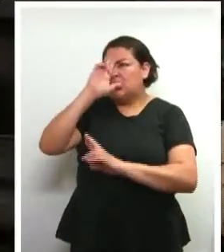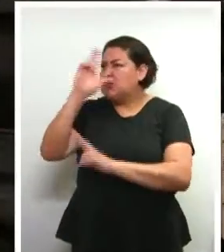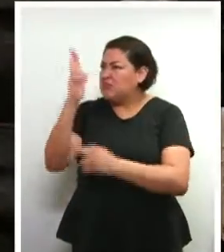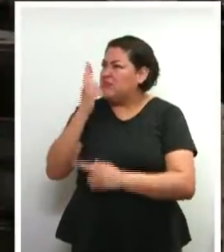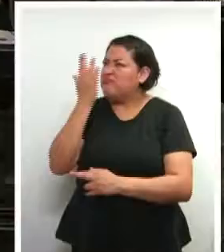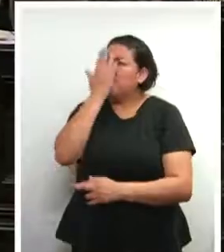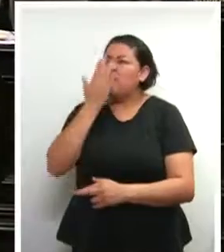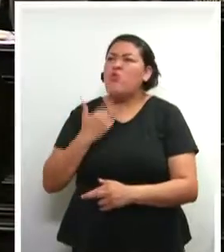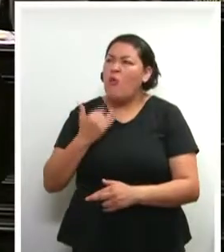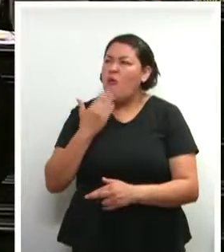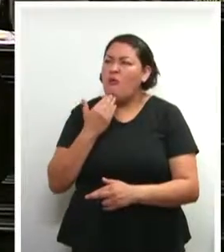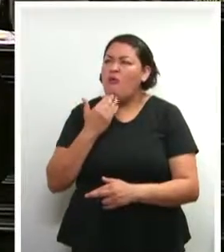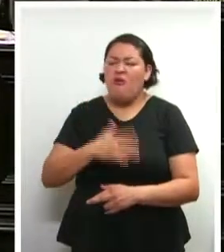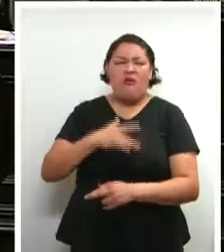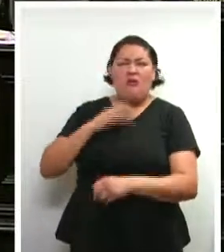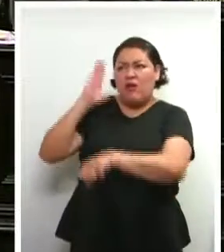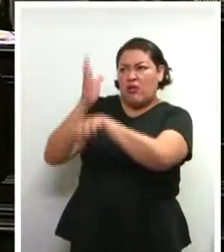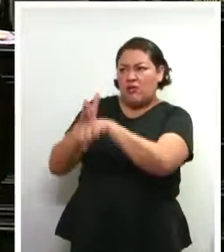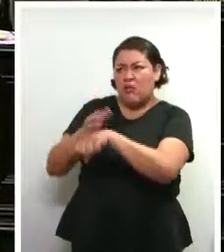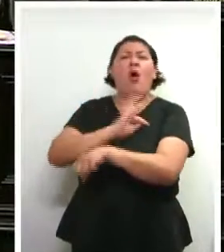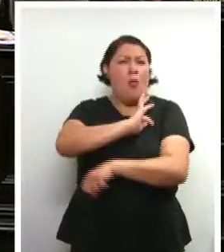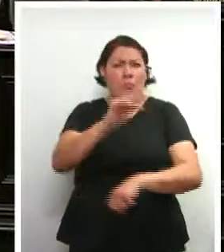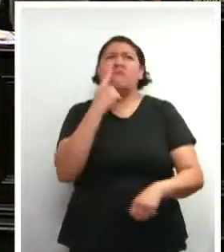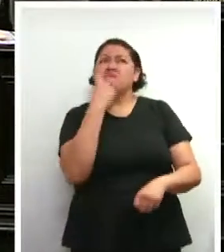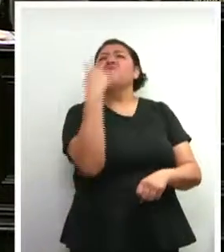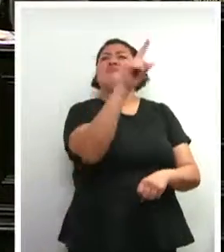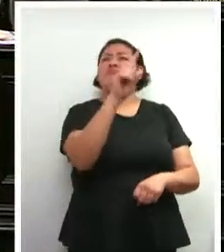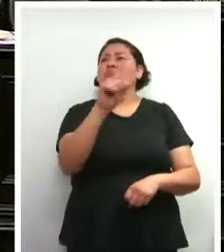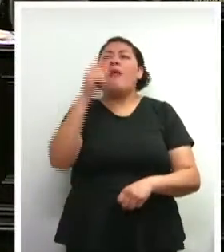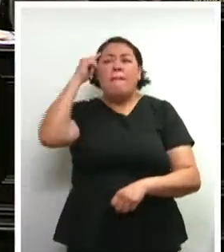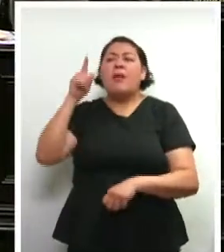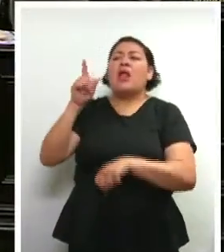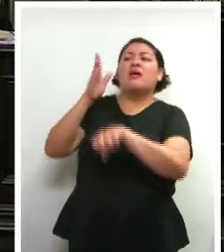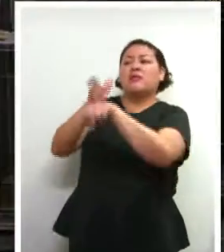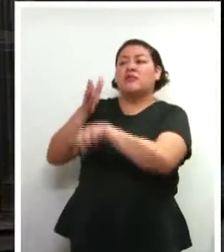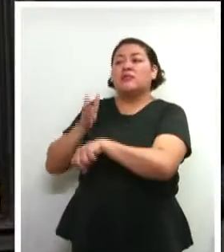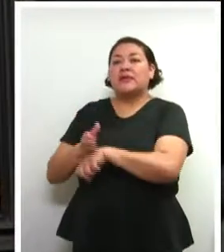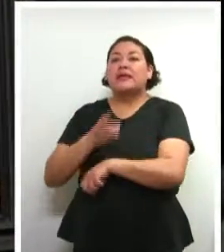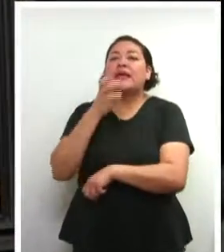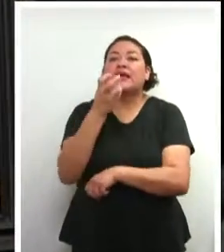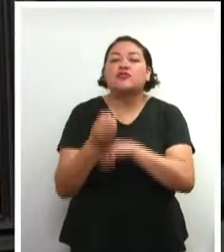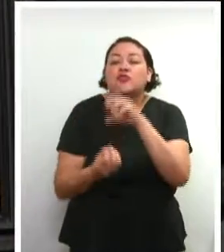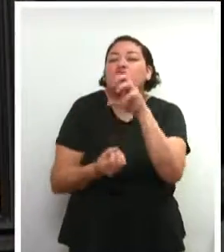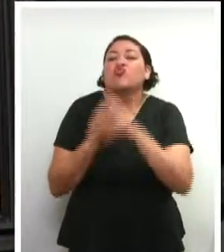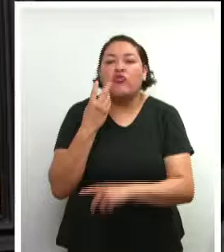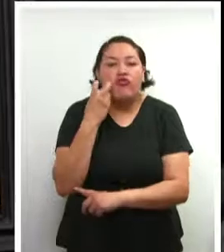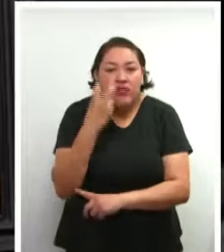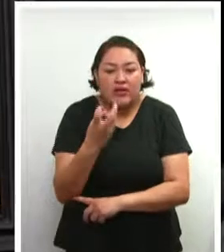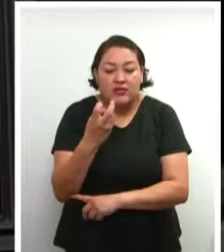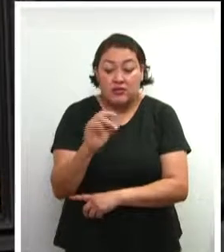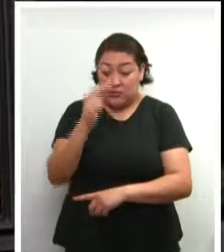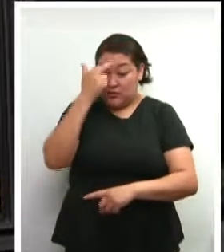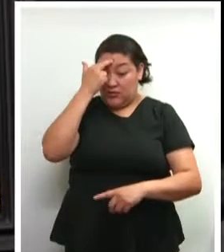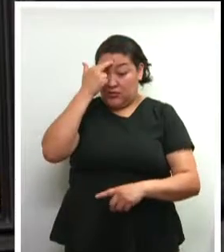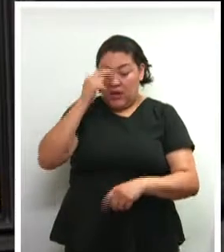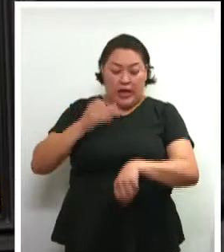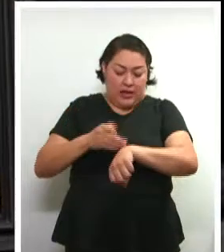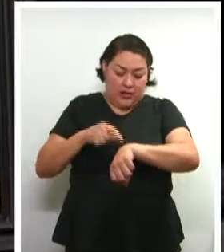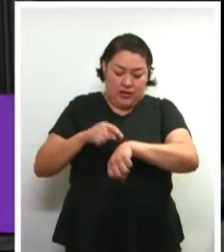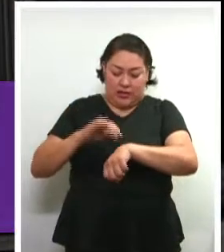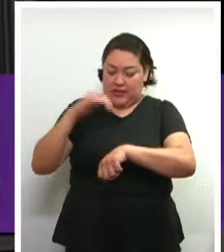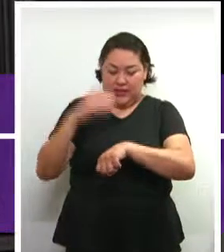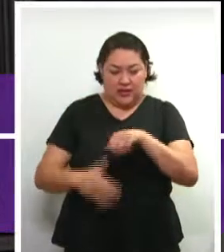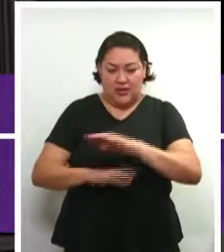que se inicie y castigue cualquier acto de corrupción. Aquí la novedad. En obvio del tiempo y